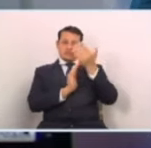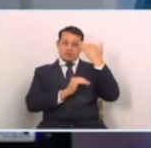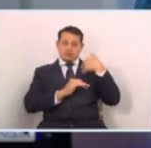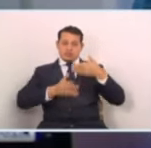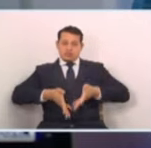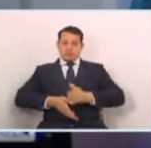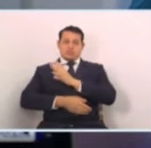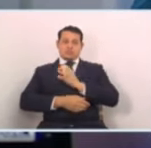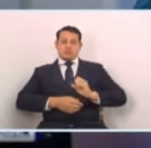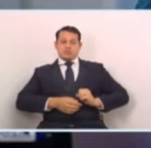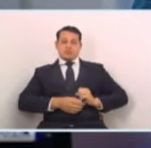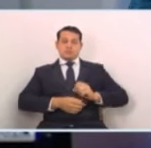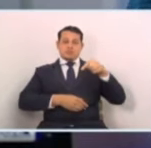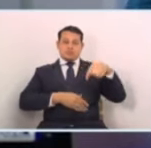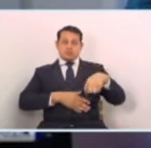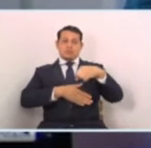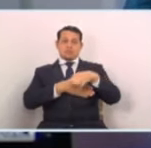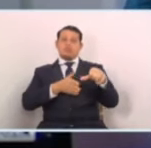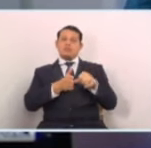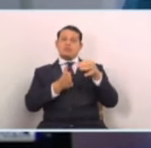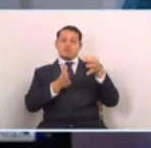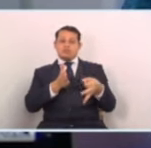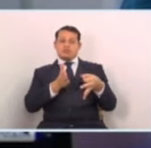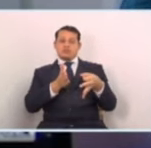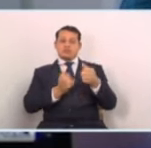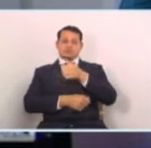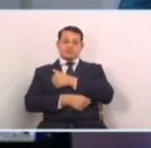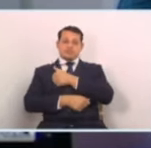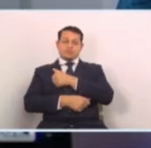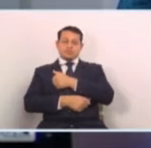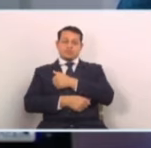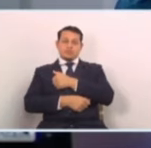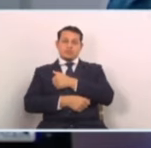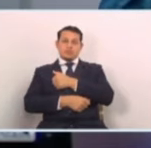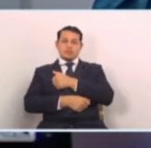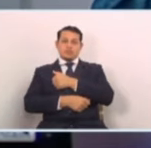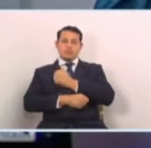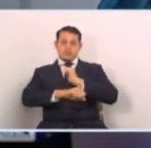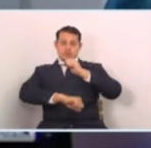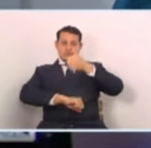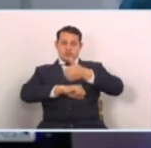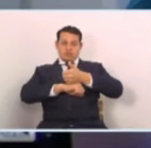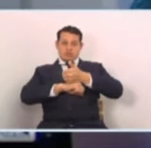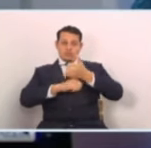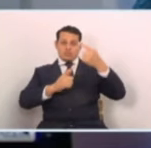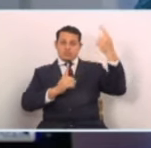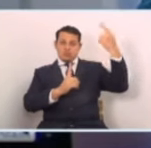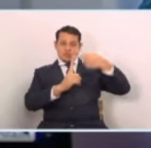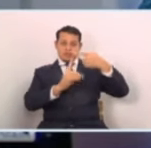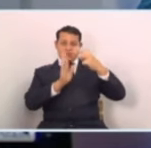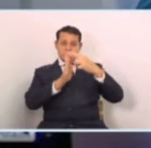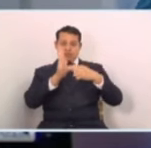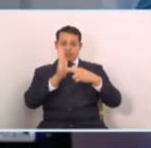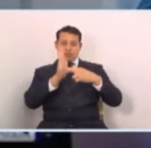de la mujer salvadoreña, esta Asamblea Legislativa debería constituir, tal como lo mandata